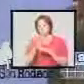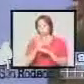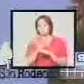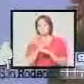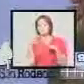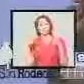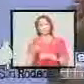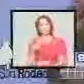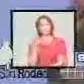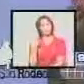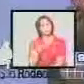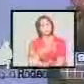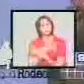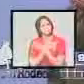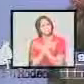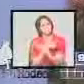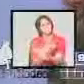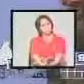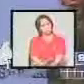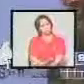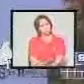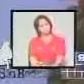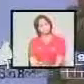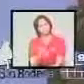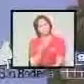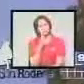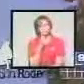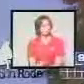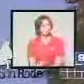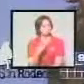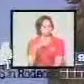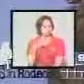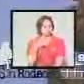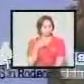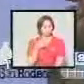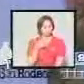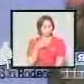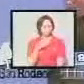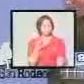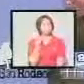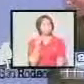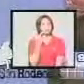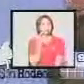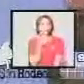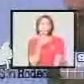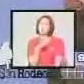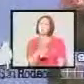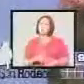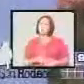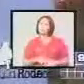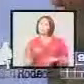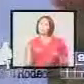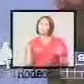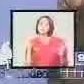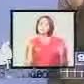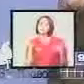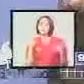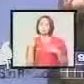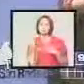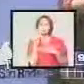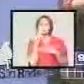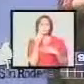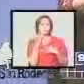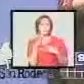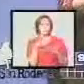en la mejor disposición de decir sí, nosotros queremos. Pero usted mencionaba algo, y es el tema de la capacidad de